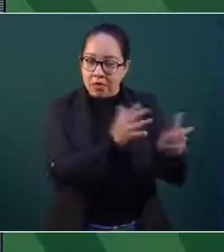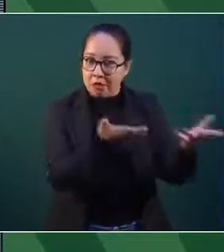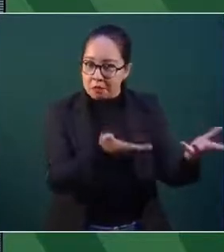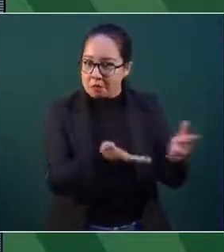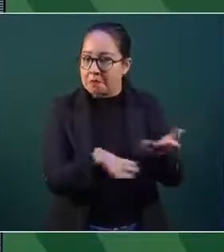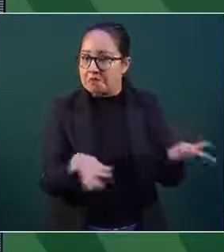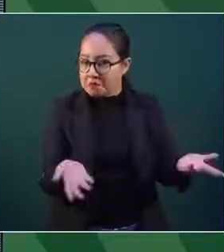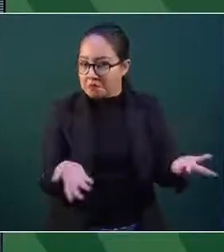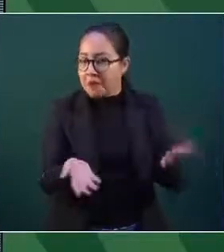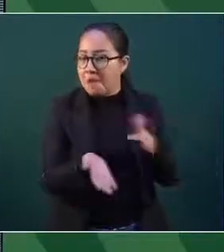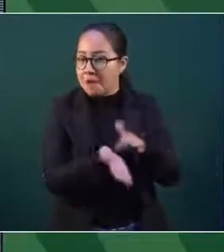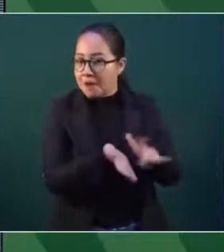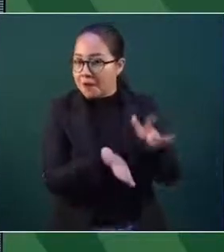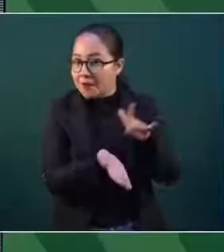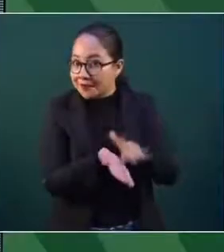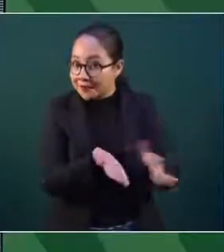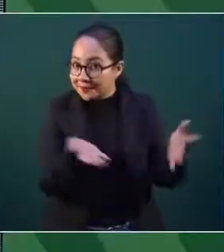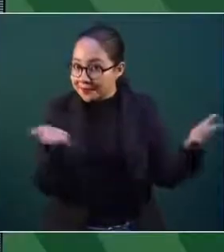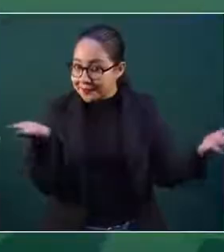Entonces,